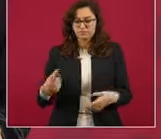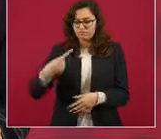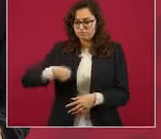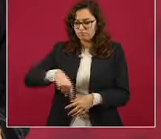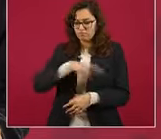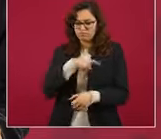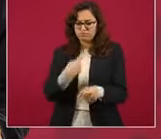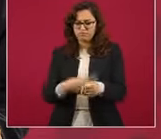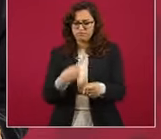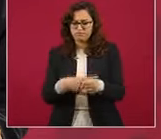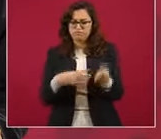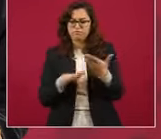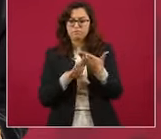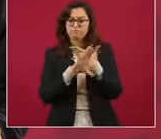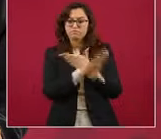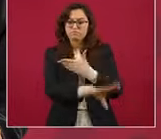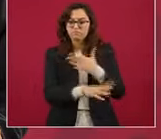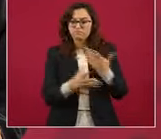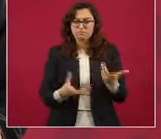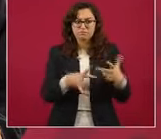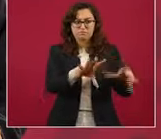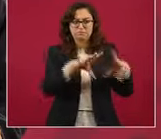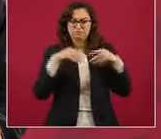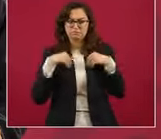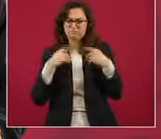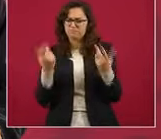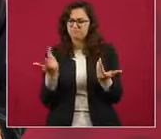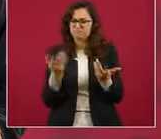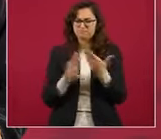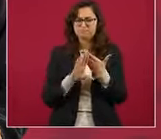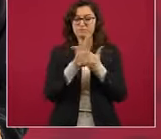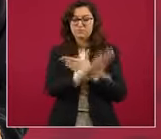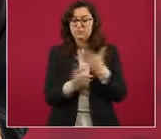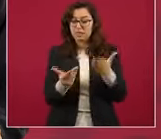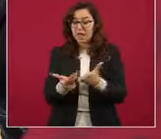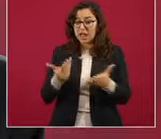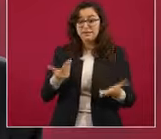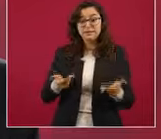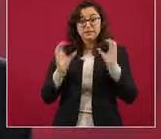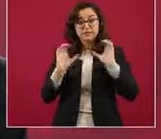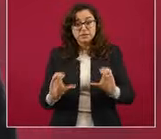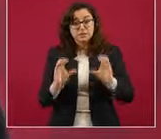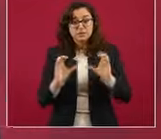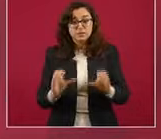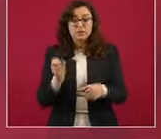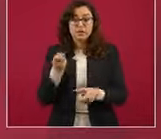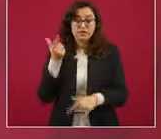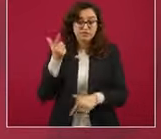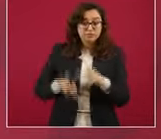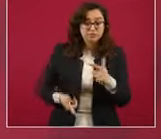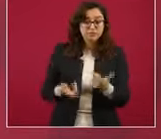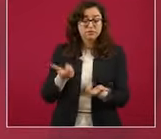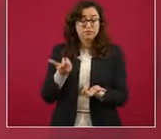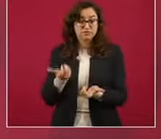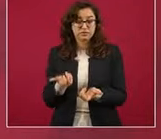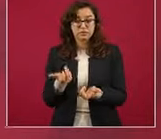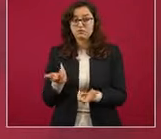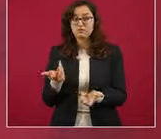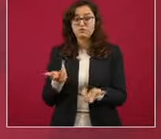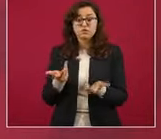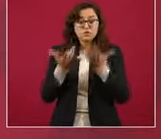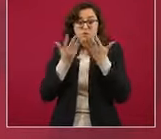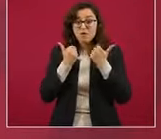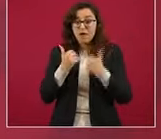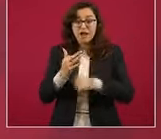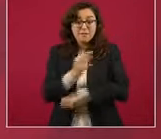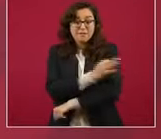enfermarnos, no contagiarnos. Lo preventivo, mientras no tengamos la vacuna,